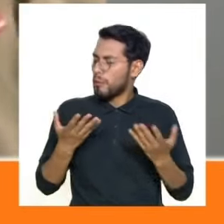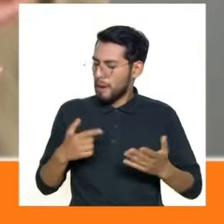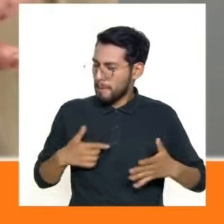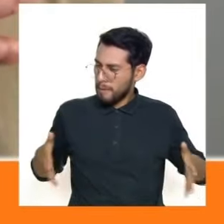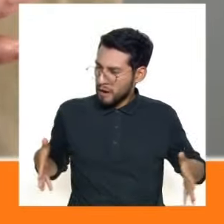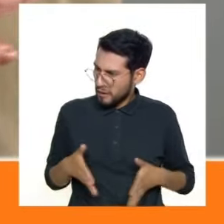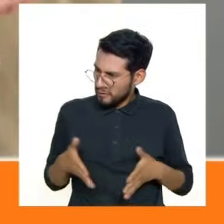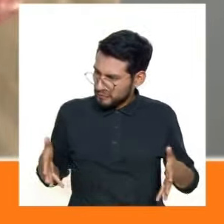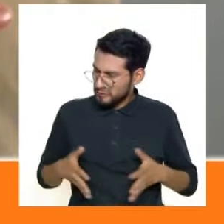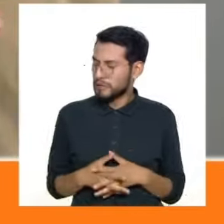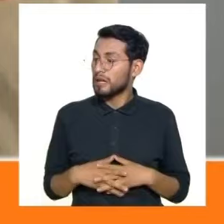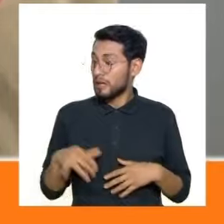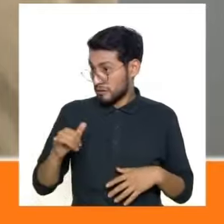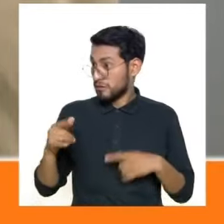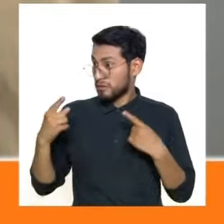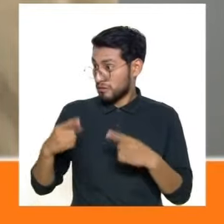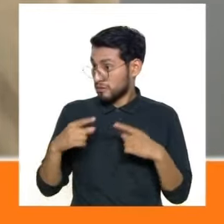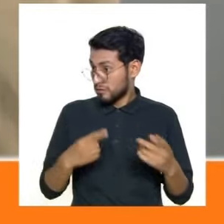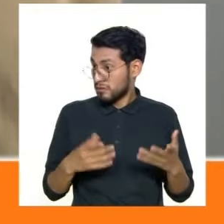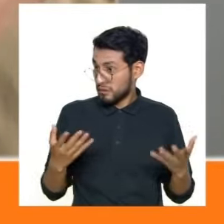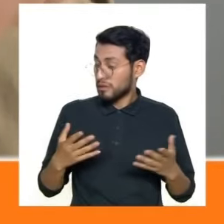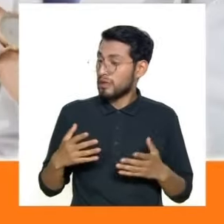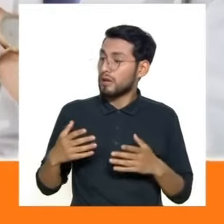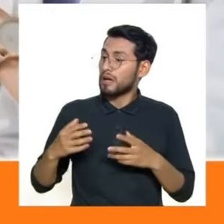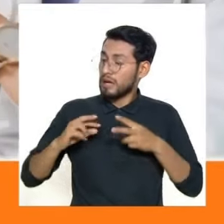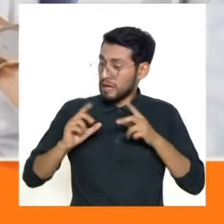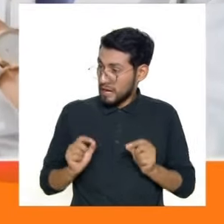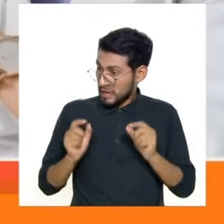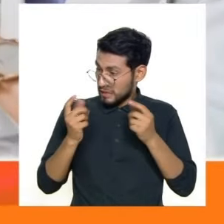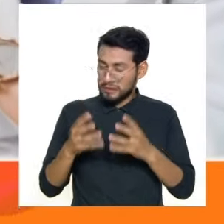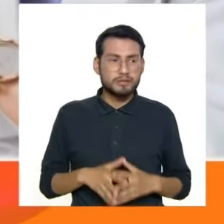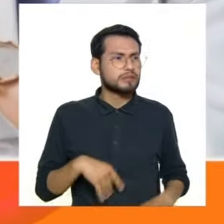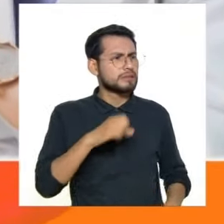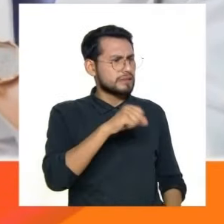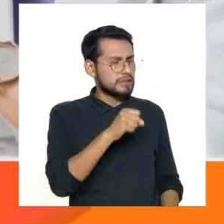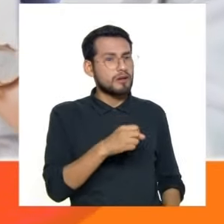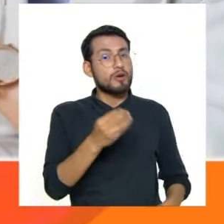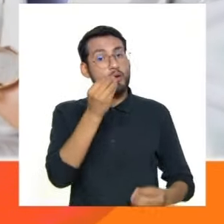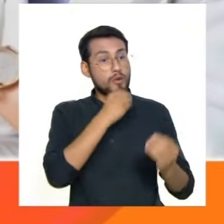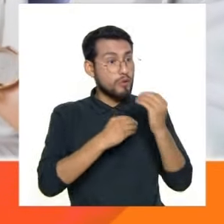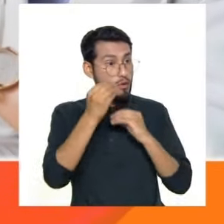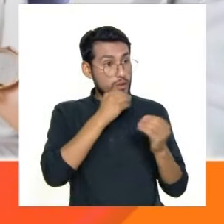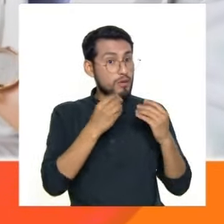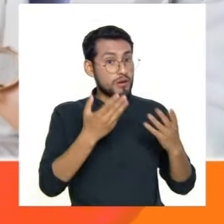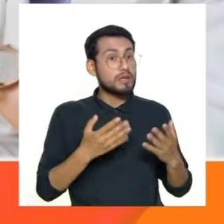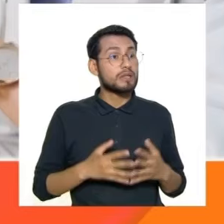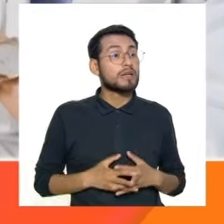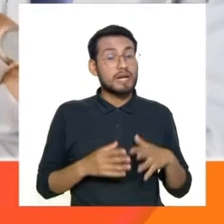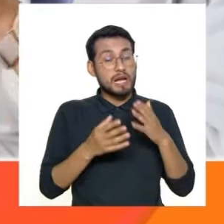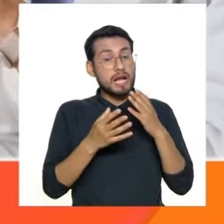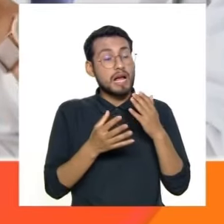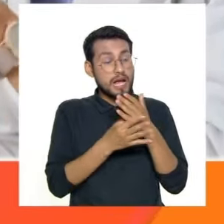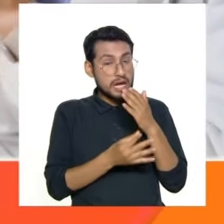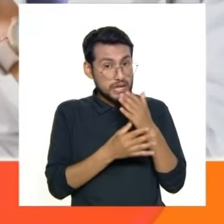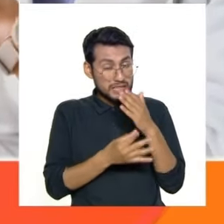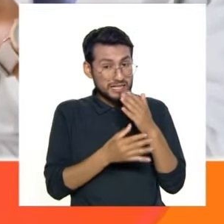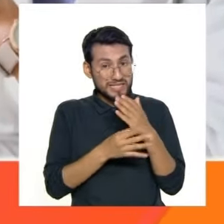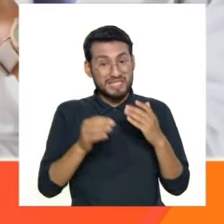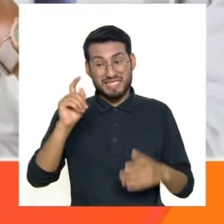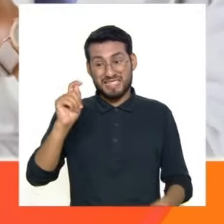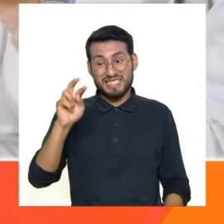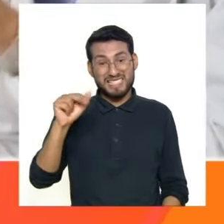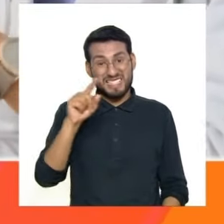peso de por medio esto tiene que ver un poco con la generación del cáncer de col Así es o sea una dieta que esté rica en grasas trans no o